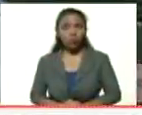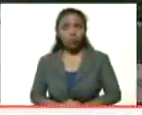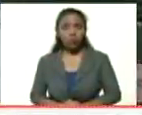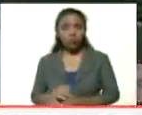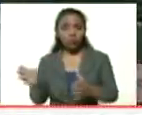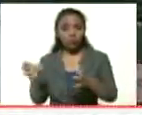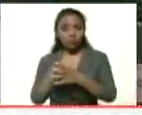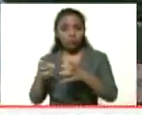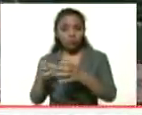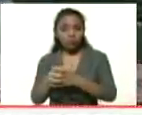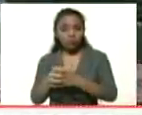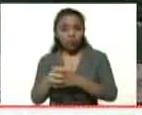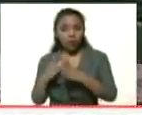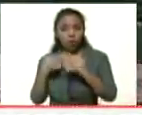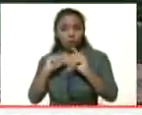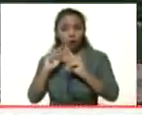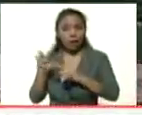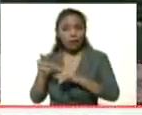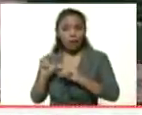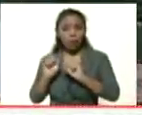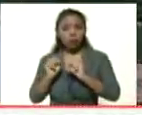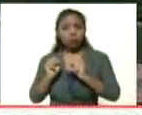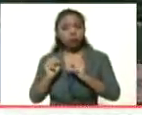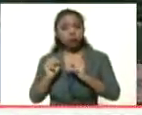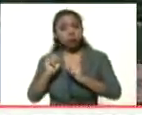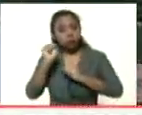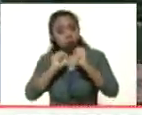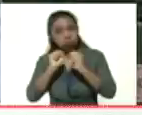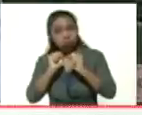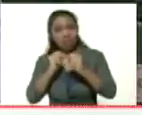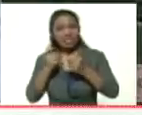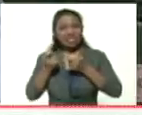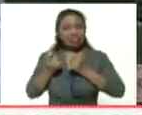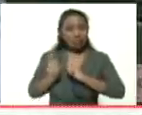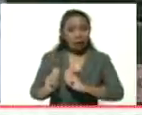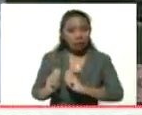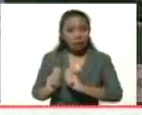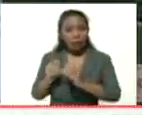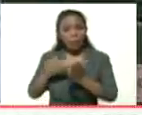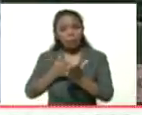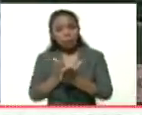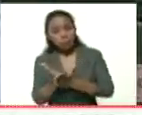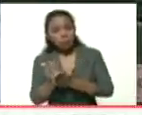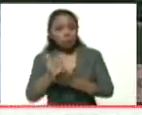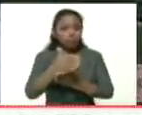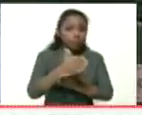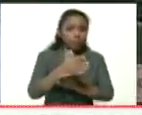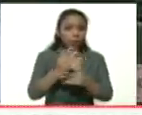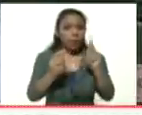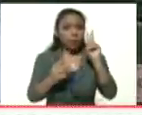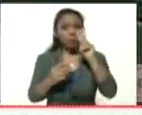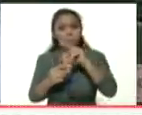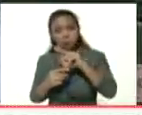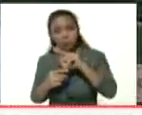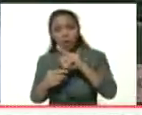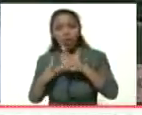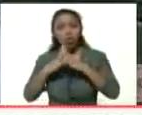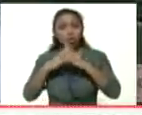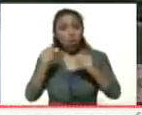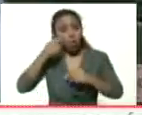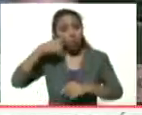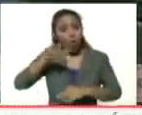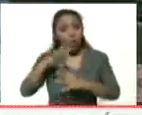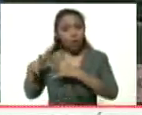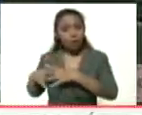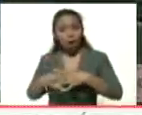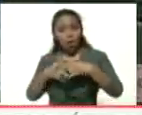tinglado, a todo este aparato que intenta desviar la mirada que todo el pueblo de